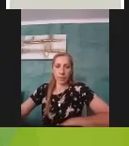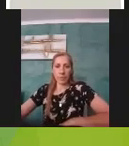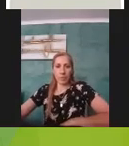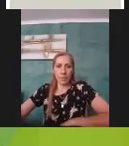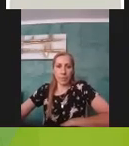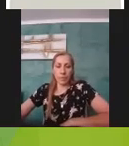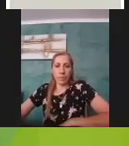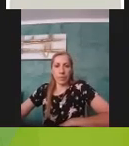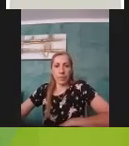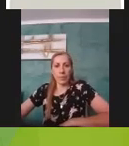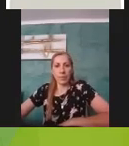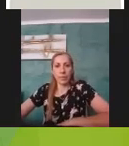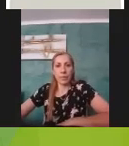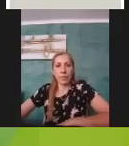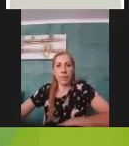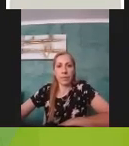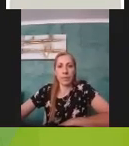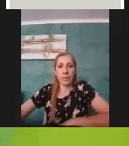Pablo.